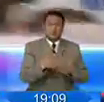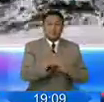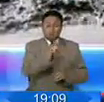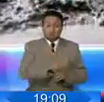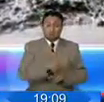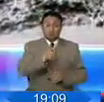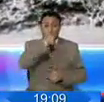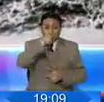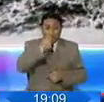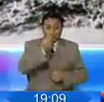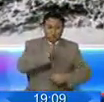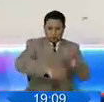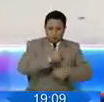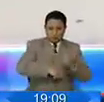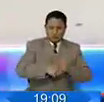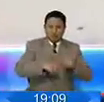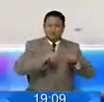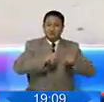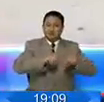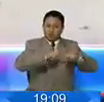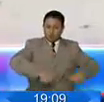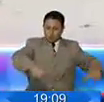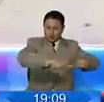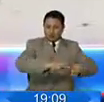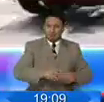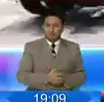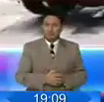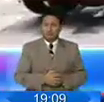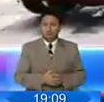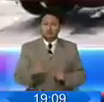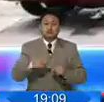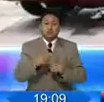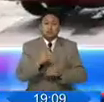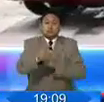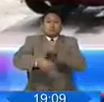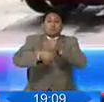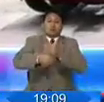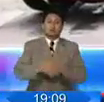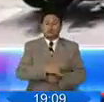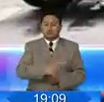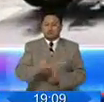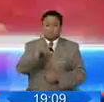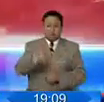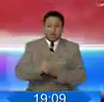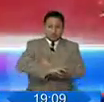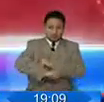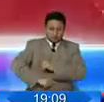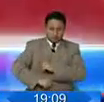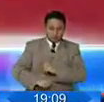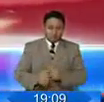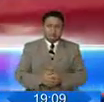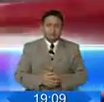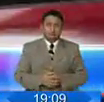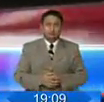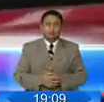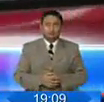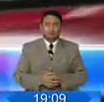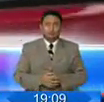la droga en determinados sectores. Esto, a más del robo a personas que registran